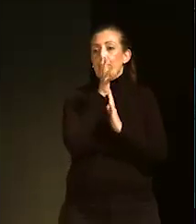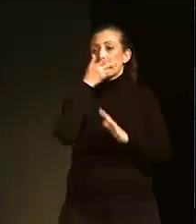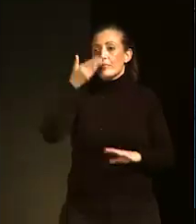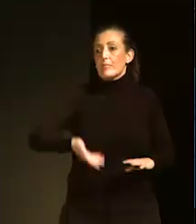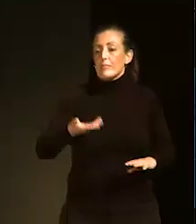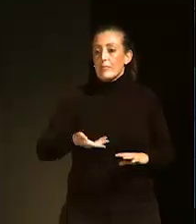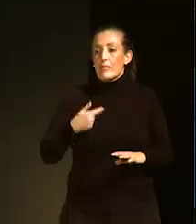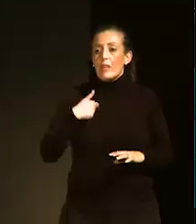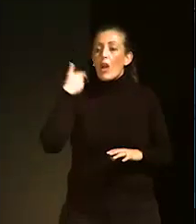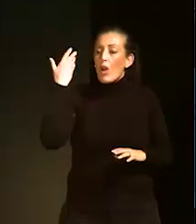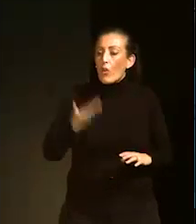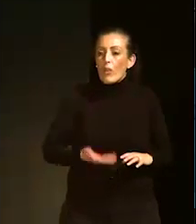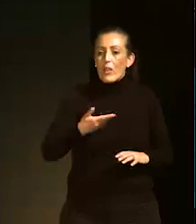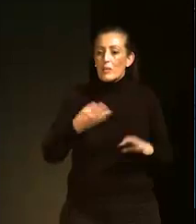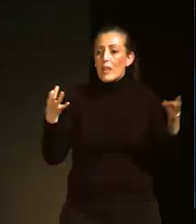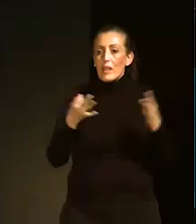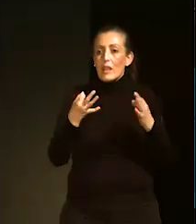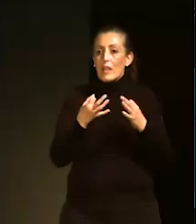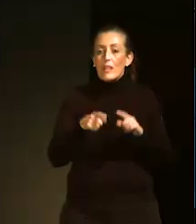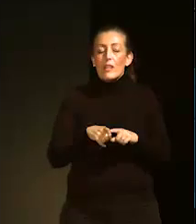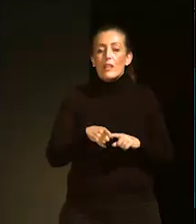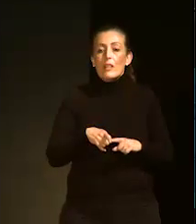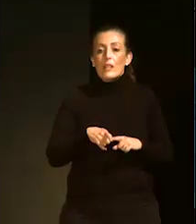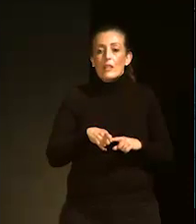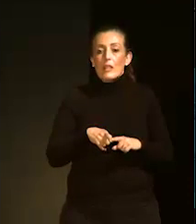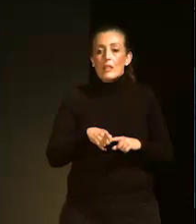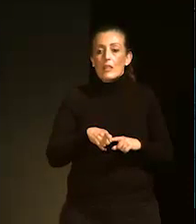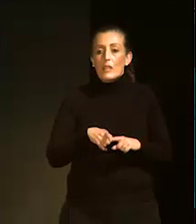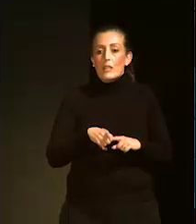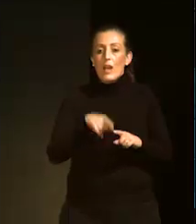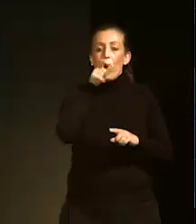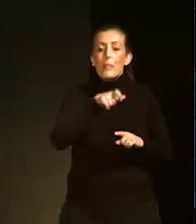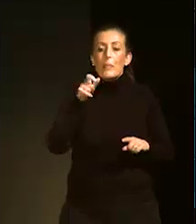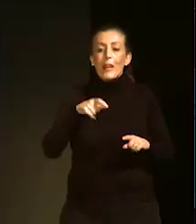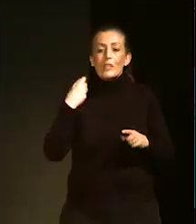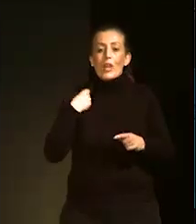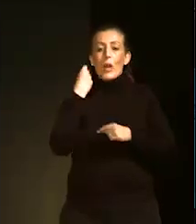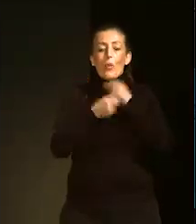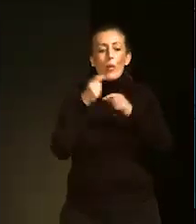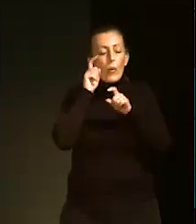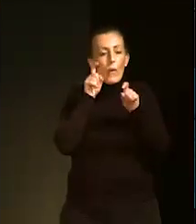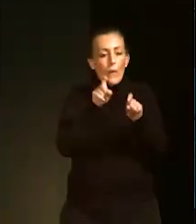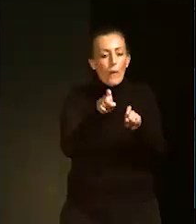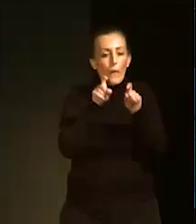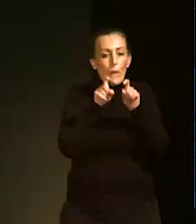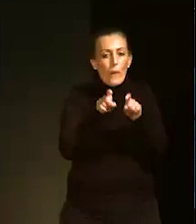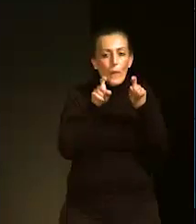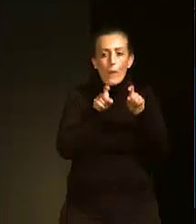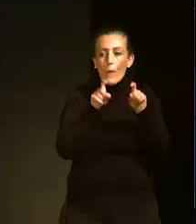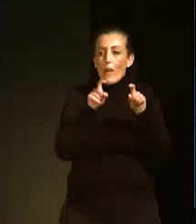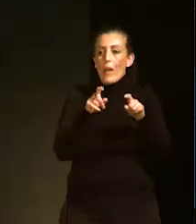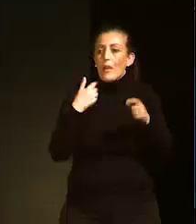fundamentales también han sido las y los sembradores que han permanecido en el tiempo